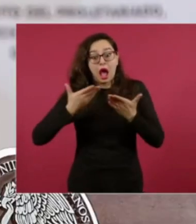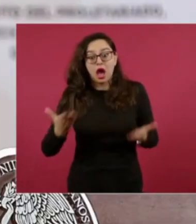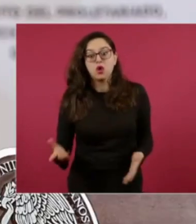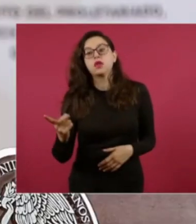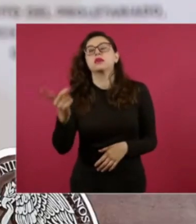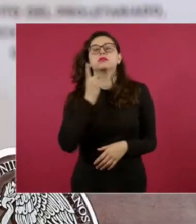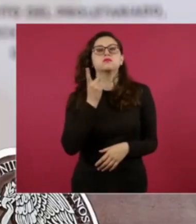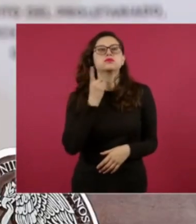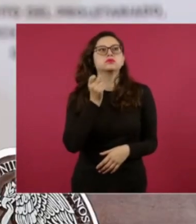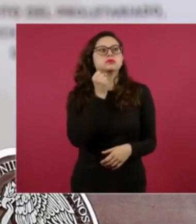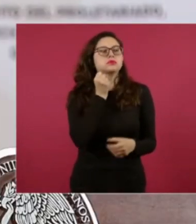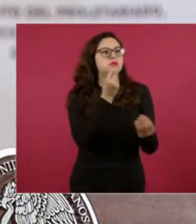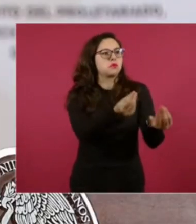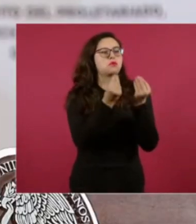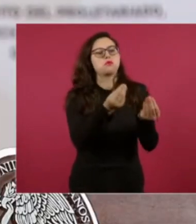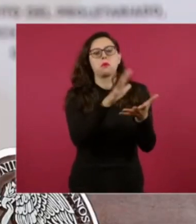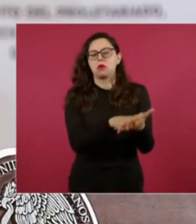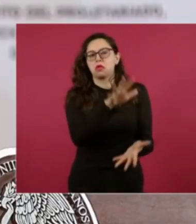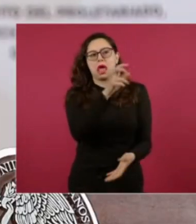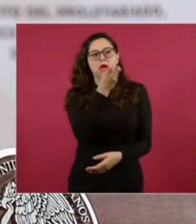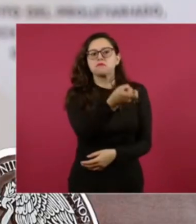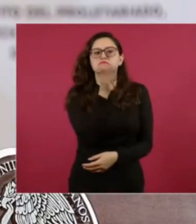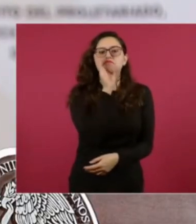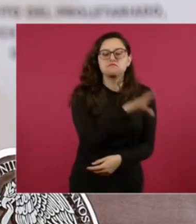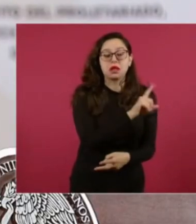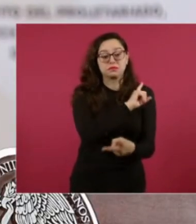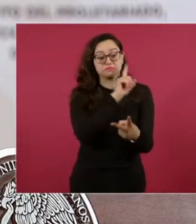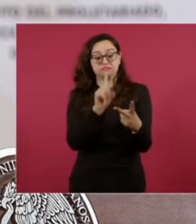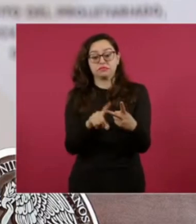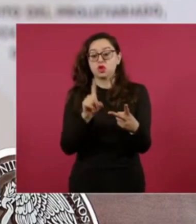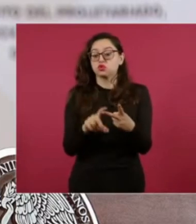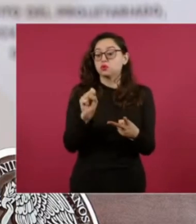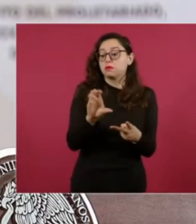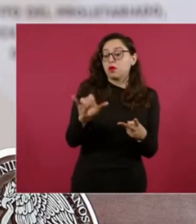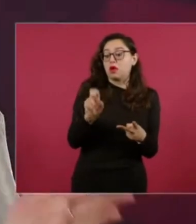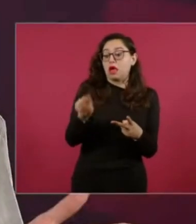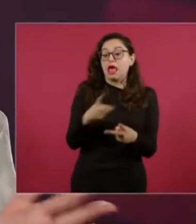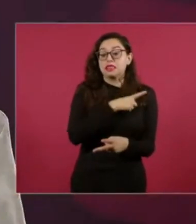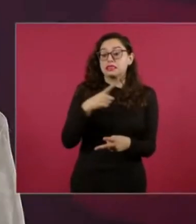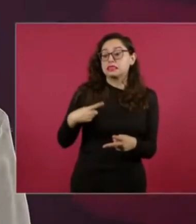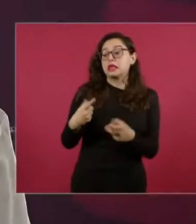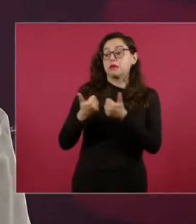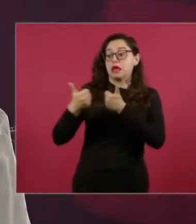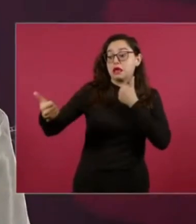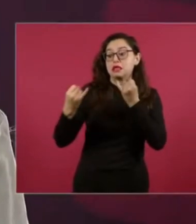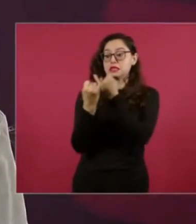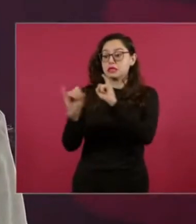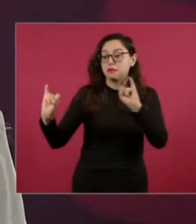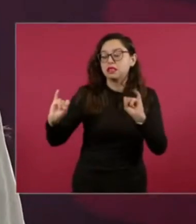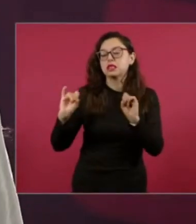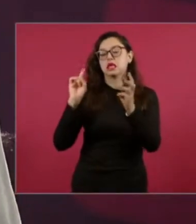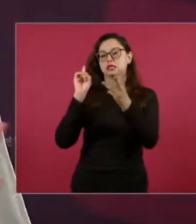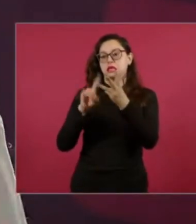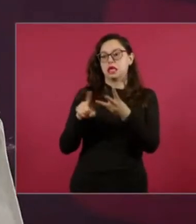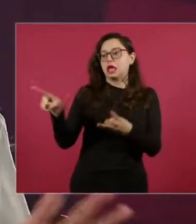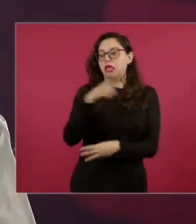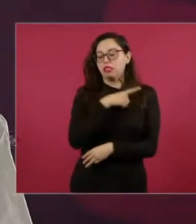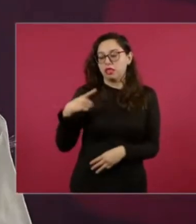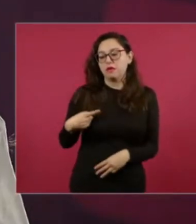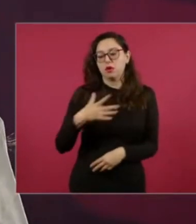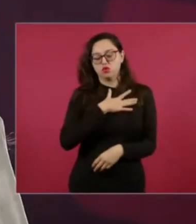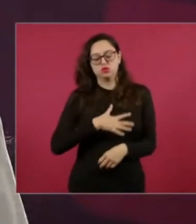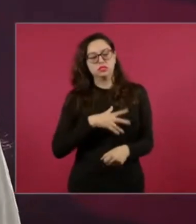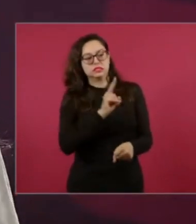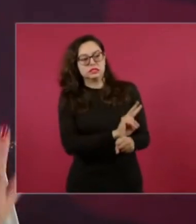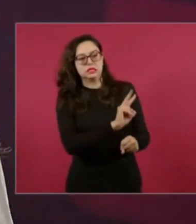poder independiente y de que la Suprema Corte debe vigilar el cumplimiento de la justicia. Y aquí es donde vamos a